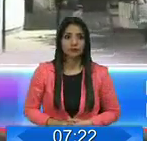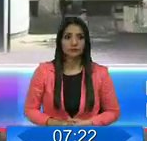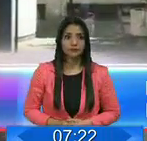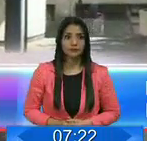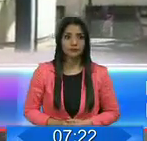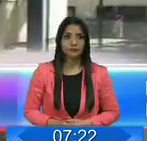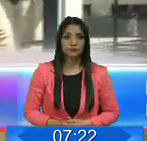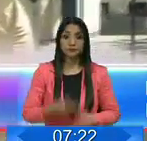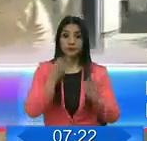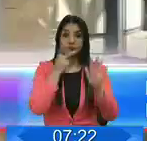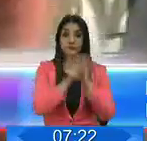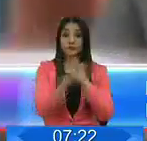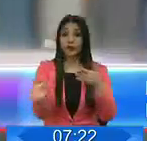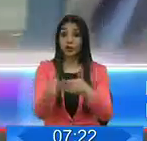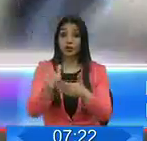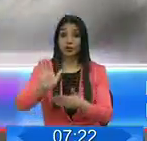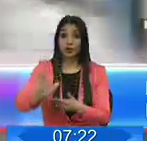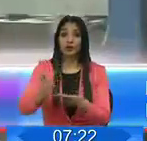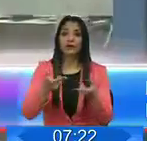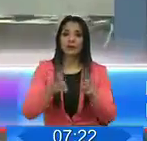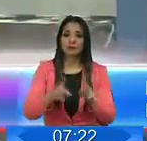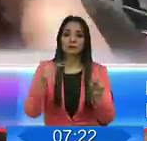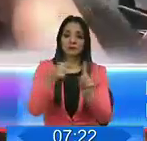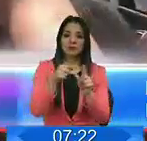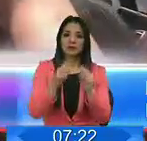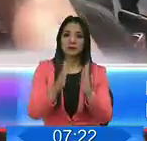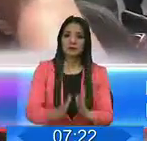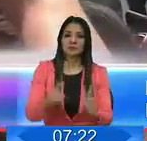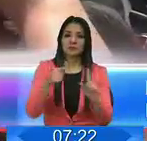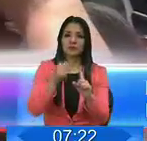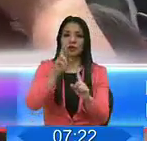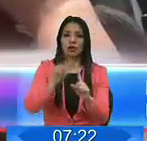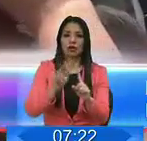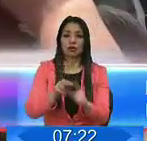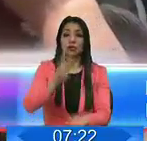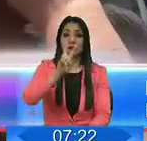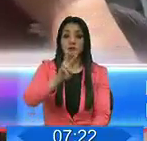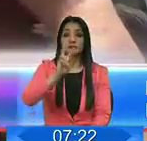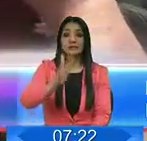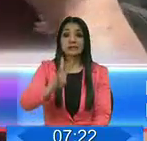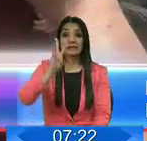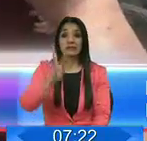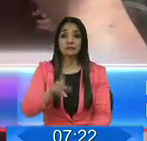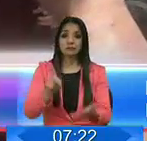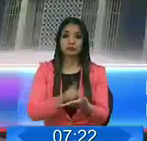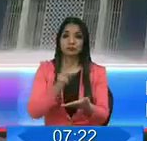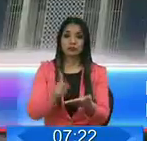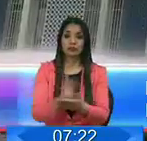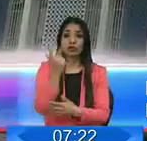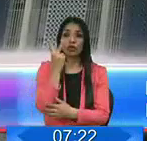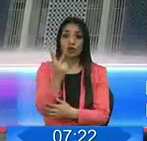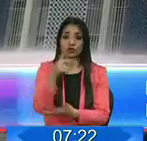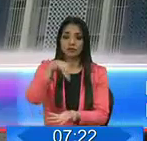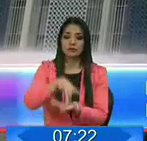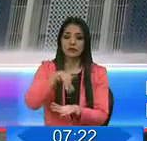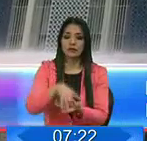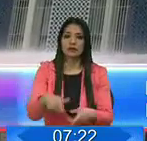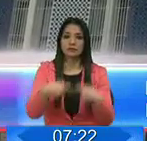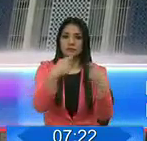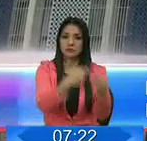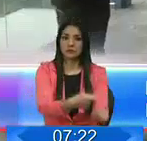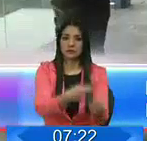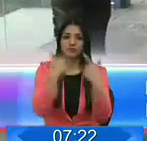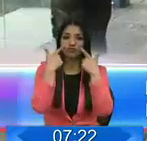que también llegaron desde el asambleísta Ronnie Aliaga, quien presentó 266 hojas de 2 CDs en la Fiscalía General del Estado,